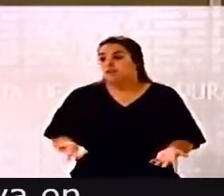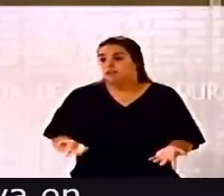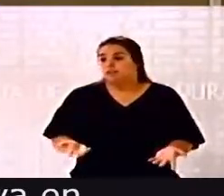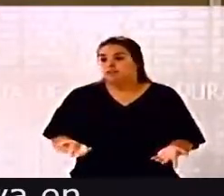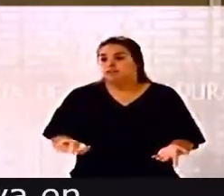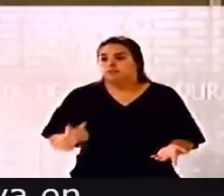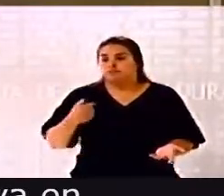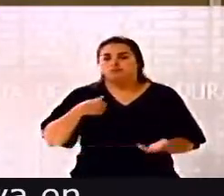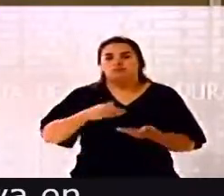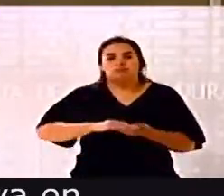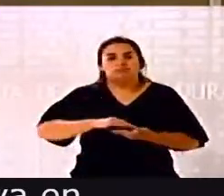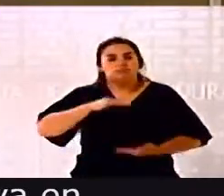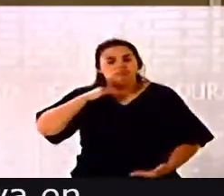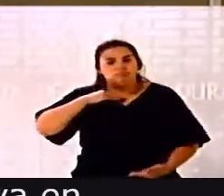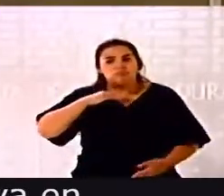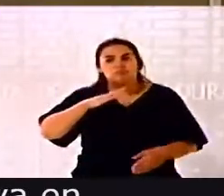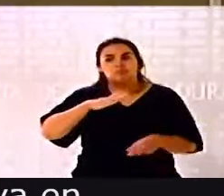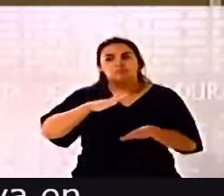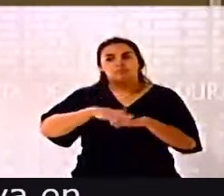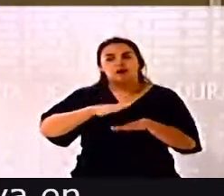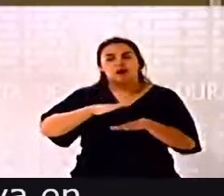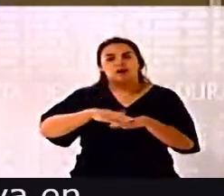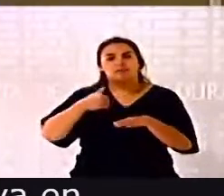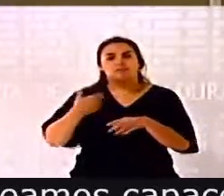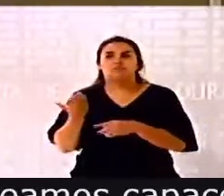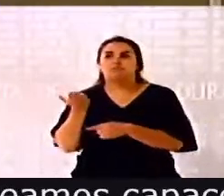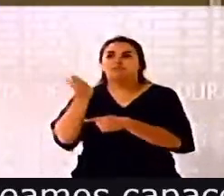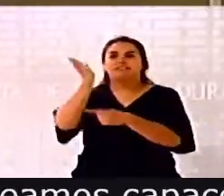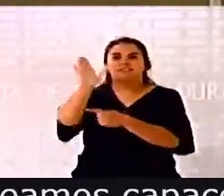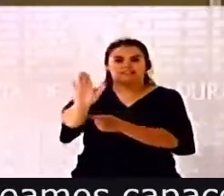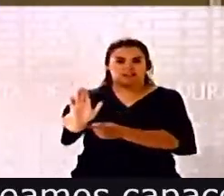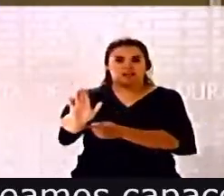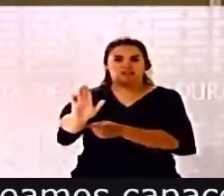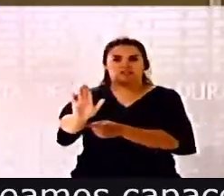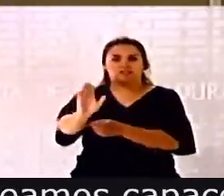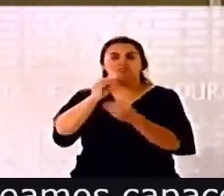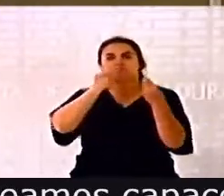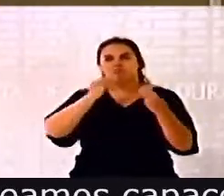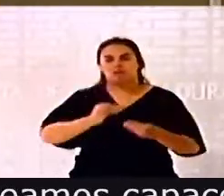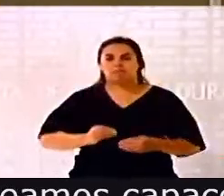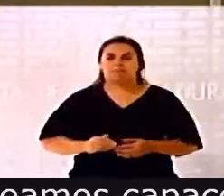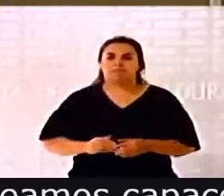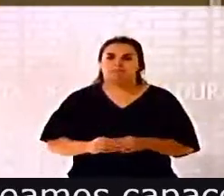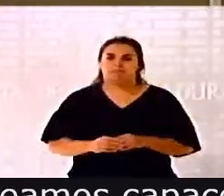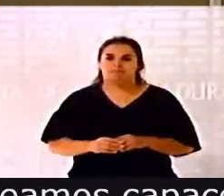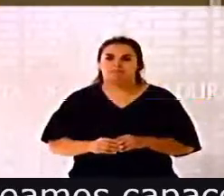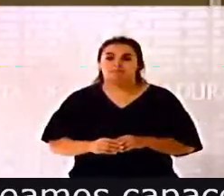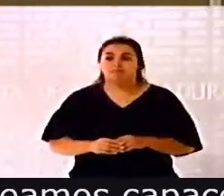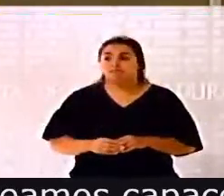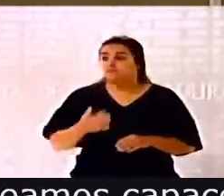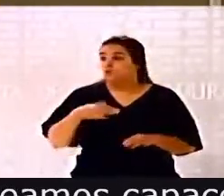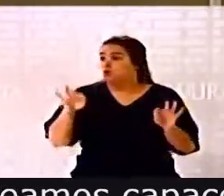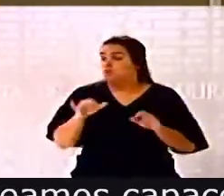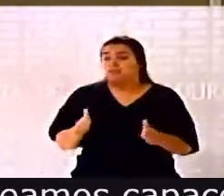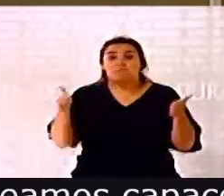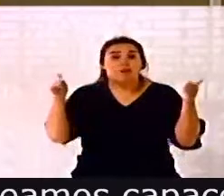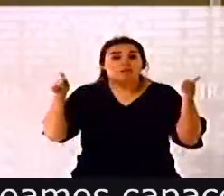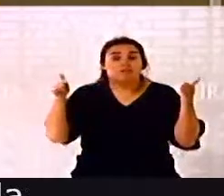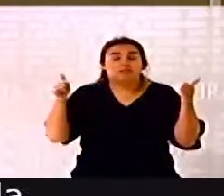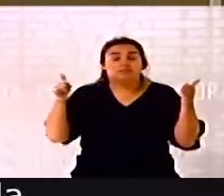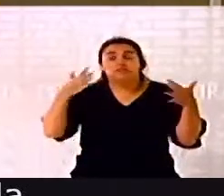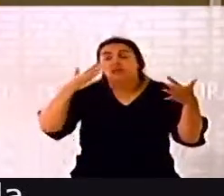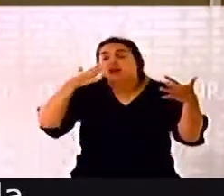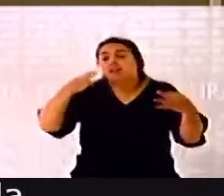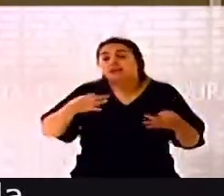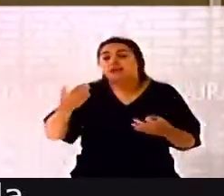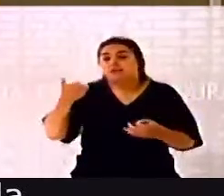seamos capaces de poder presentarla como tenemos que presentarla. Por mi parte, nada más. Creo que les he dado